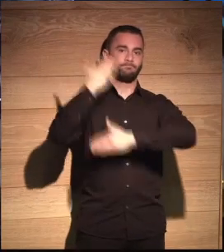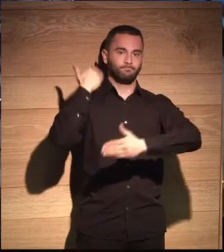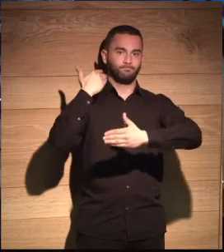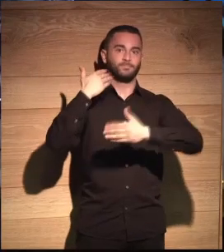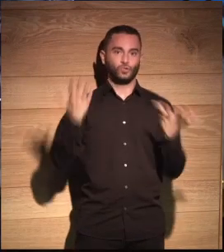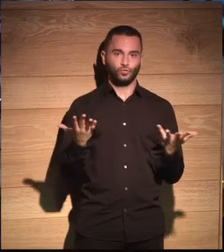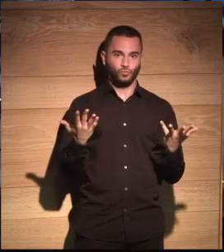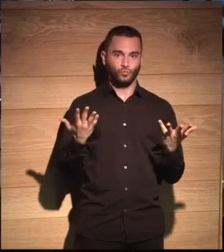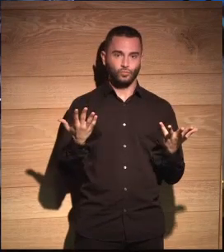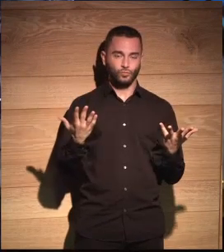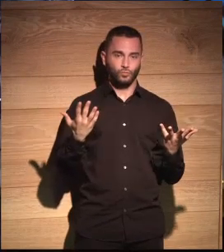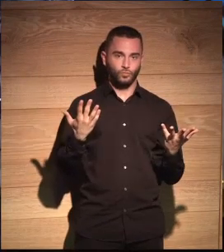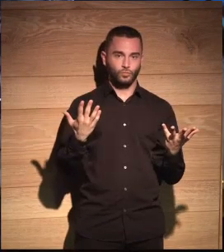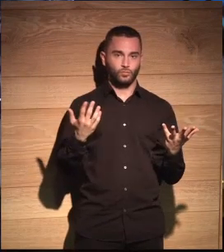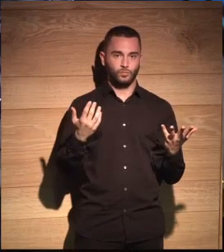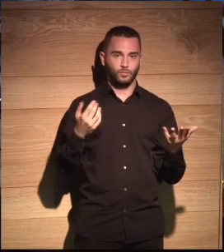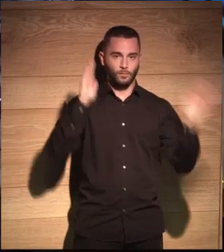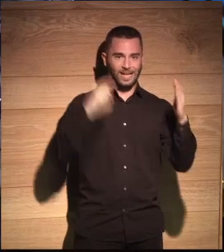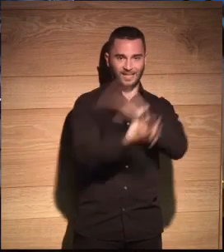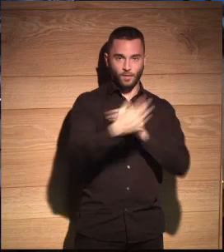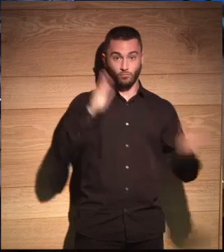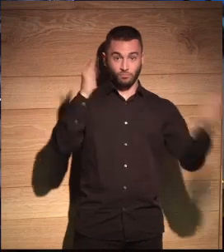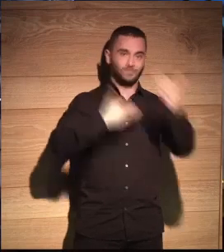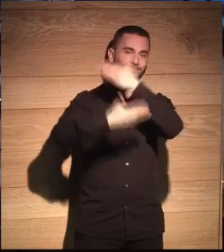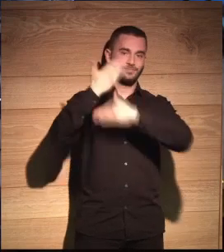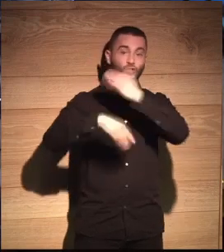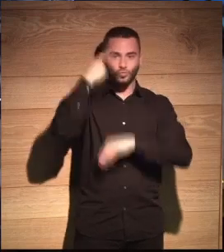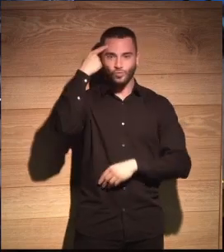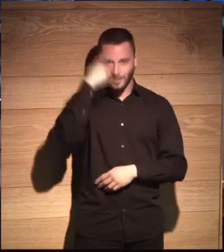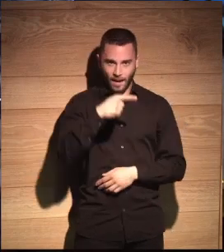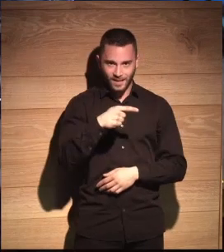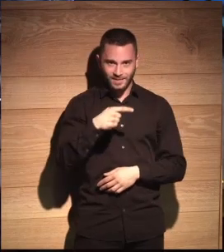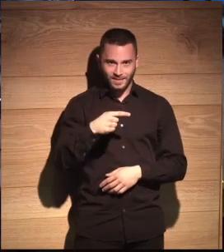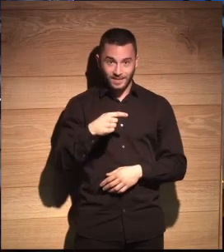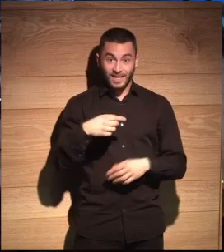creación, sabes que es como debe de ser, ¿no? Y luego,